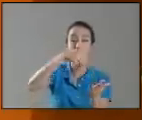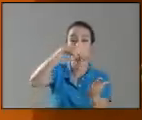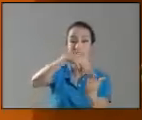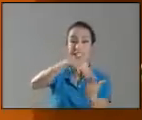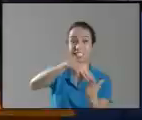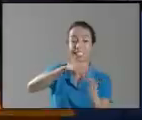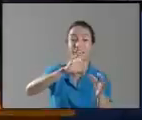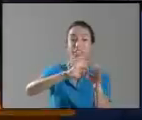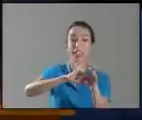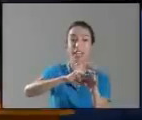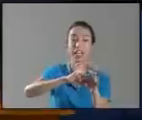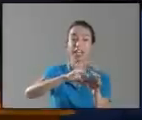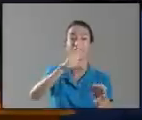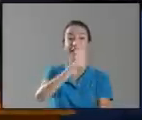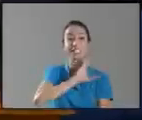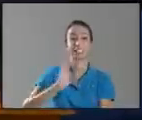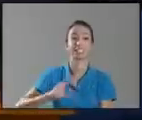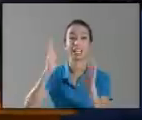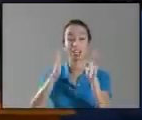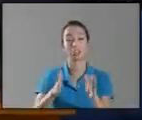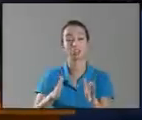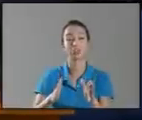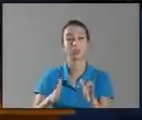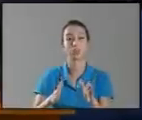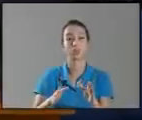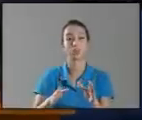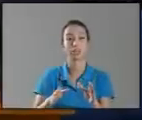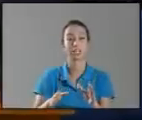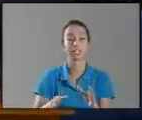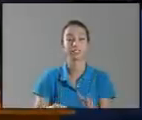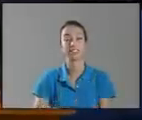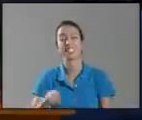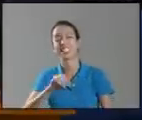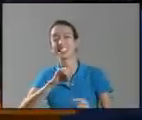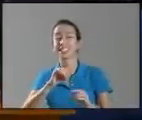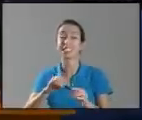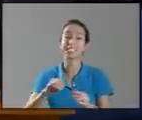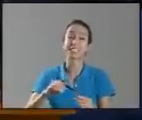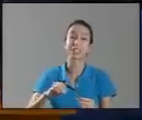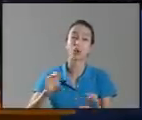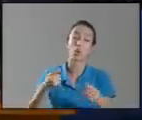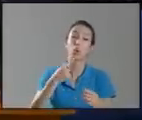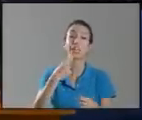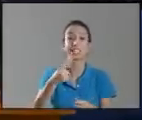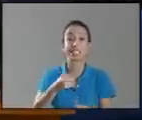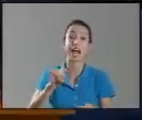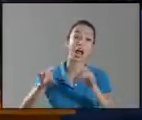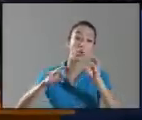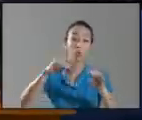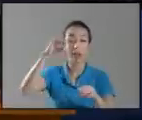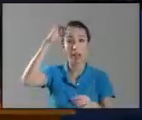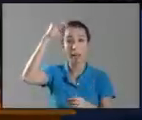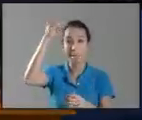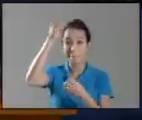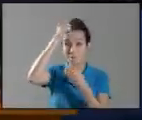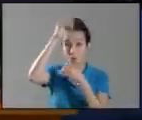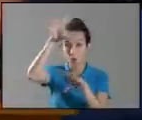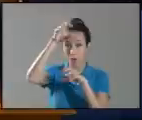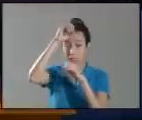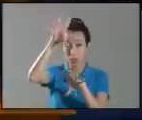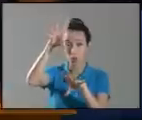cristianos. Lo que yo estoy afirmando, según la base de datos con la que cuenta